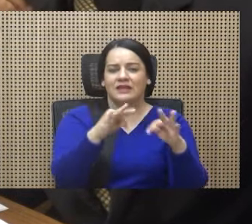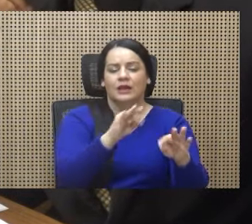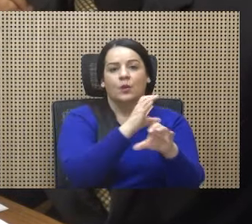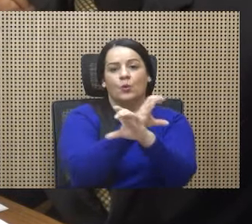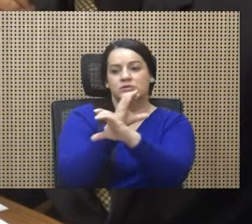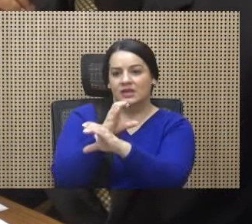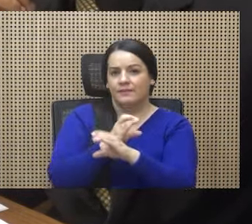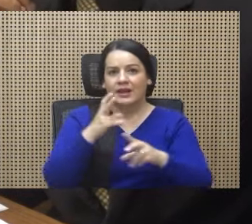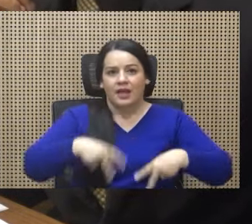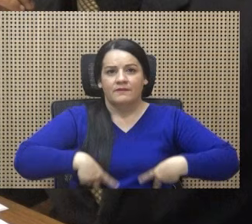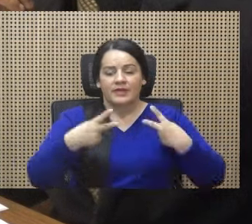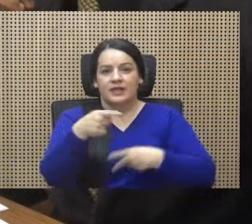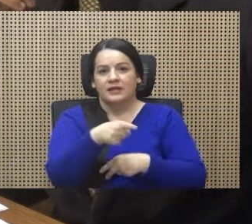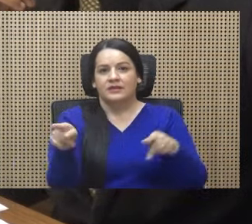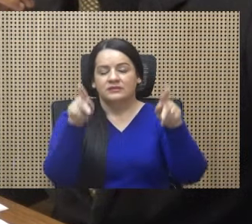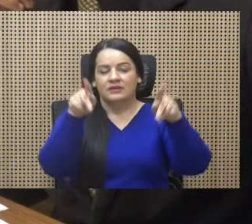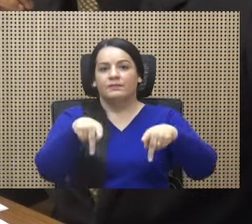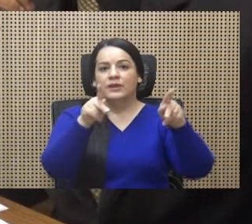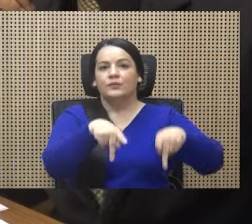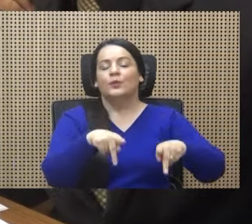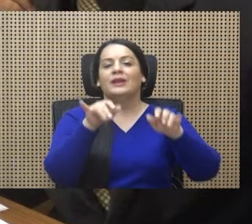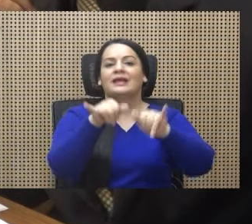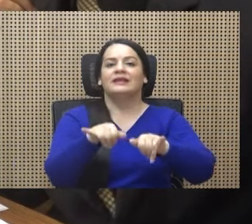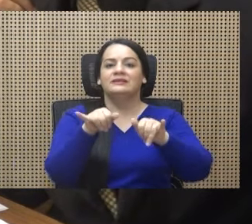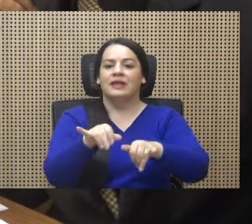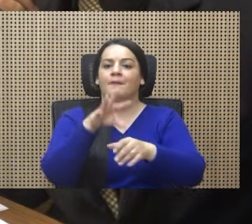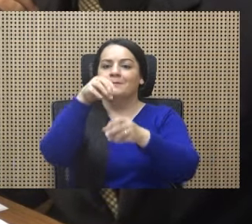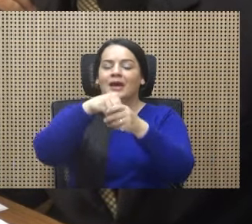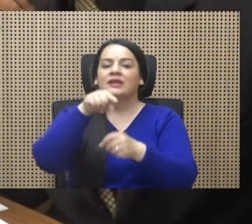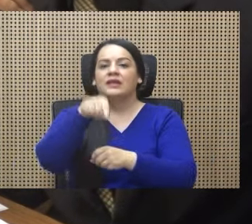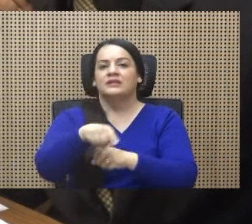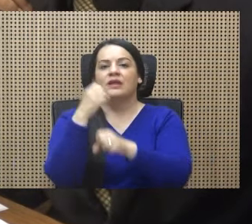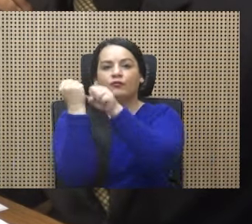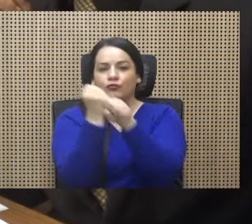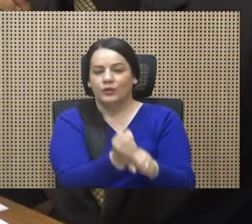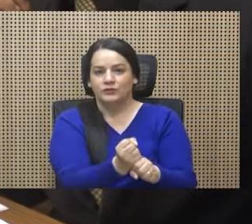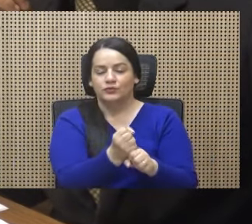vida de estas personas que están parte de esta